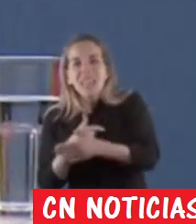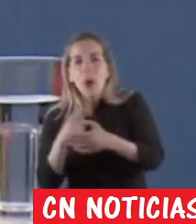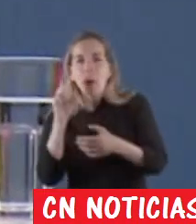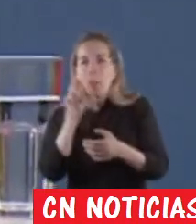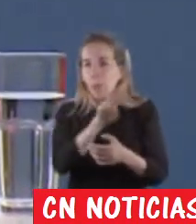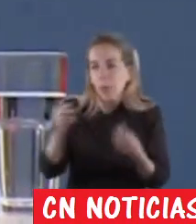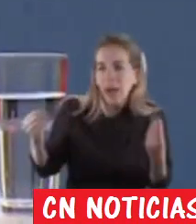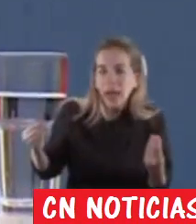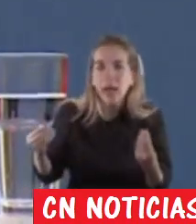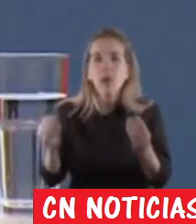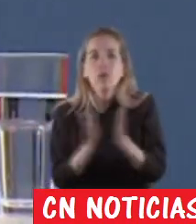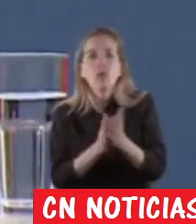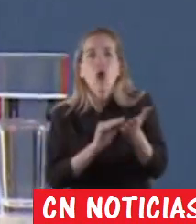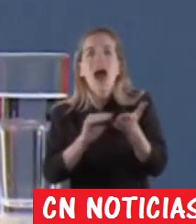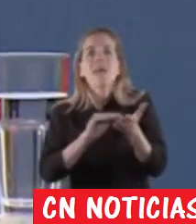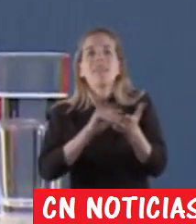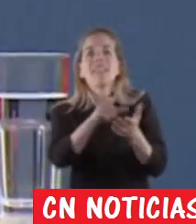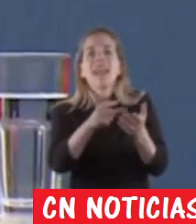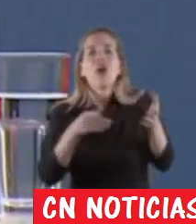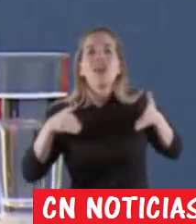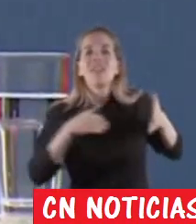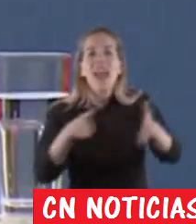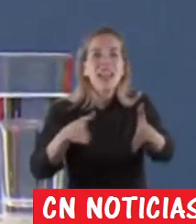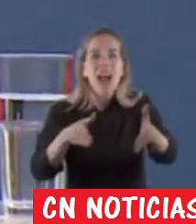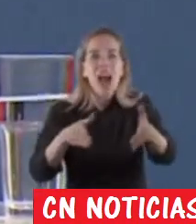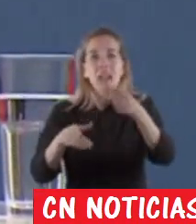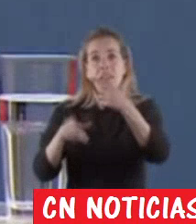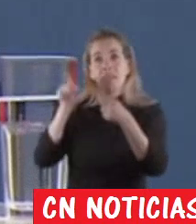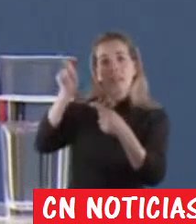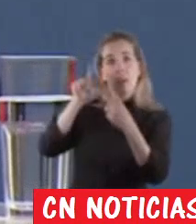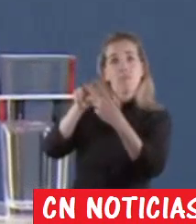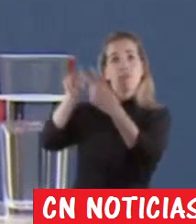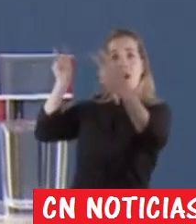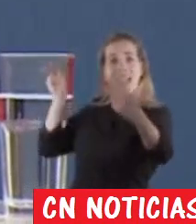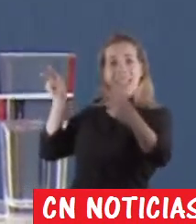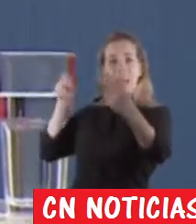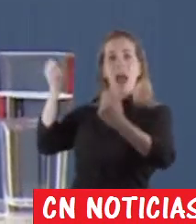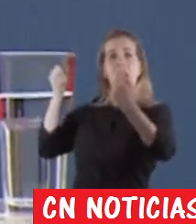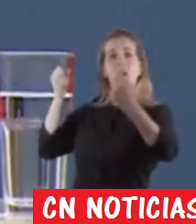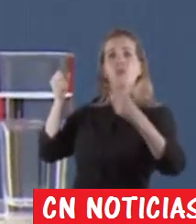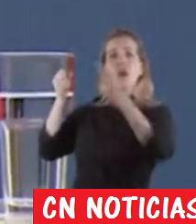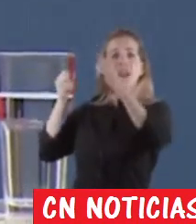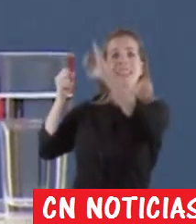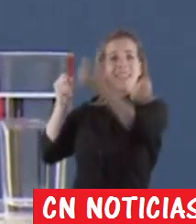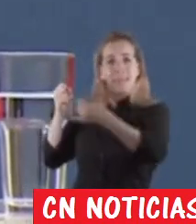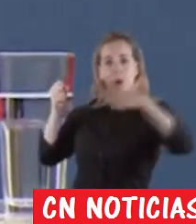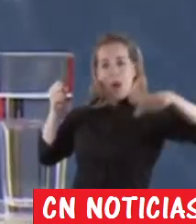de Vialidad, y le dije, la verdad que este puente sirve para los que pasan por arriba. Y siempre lo